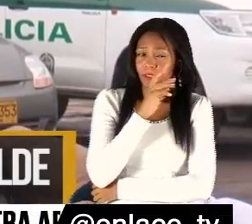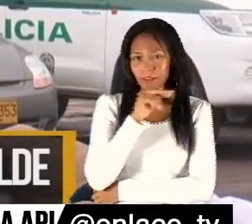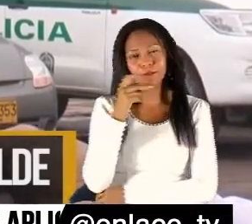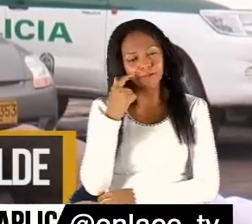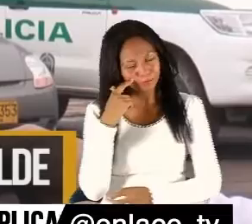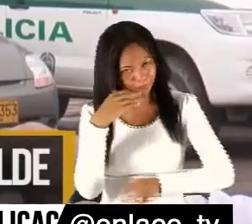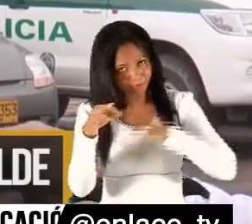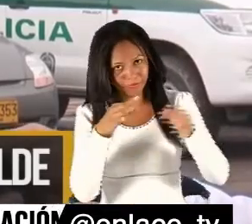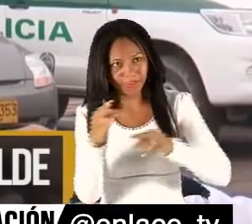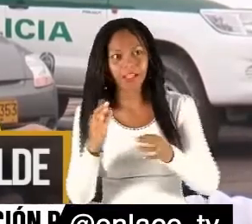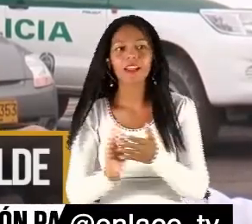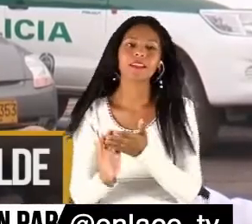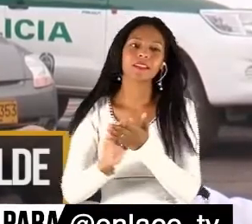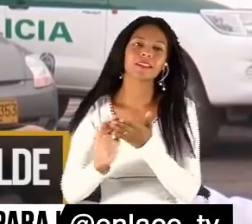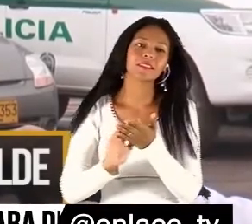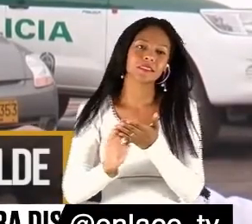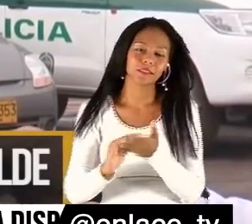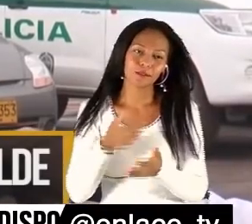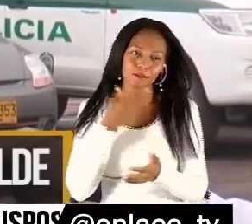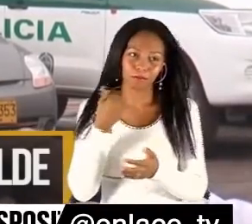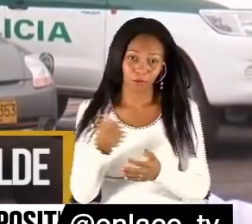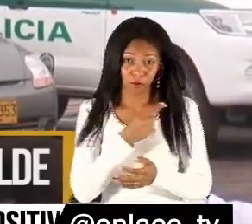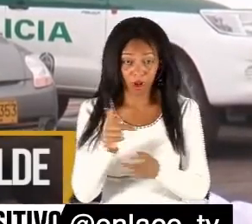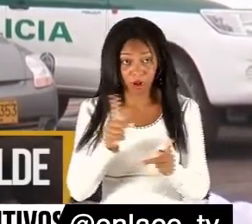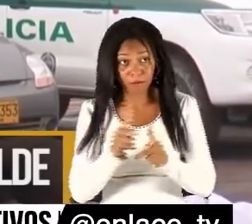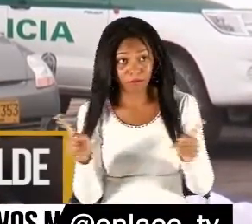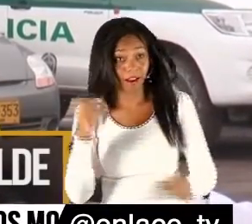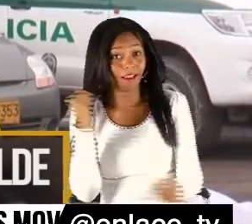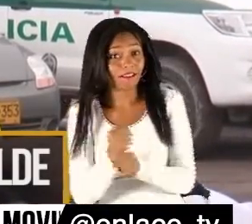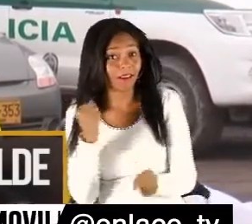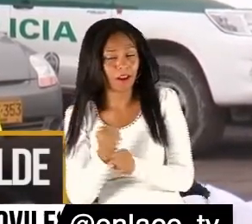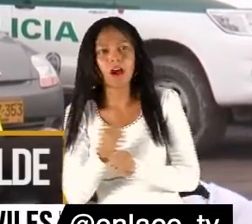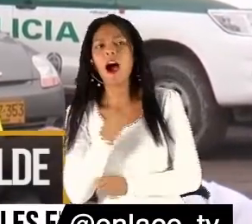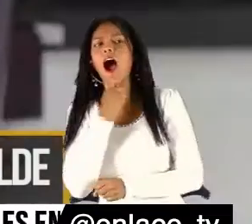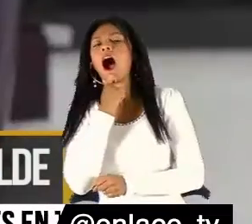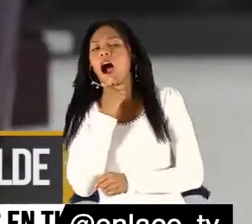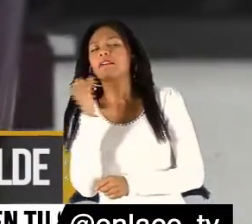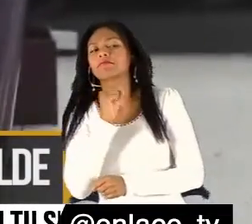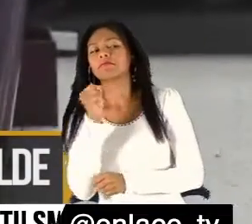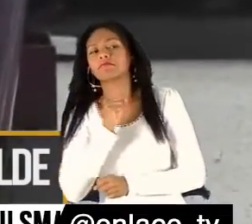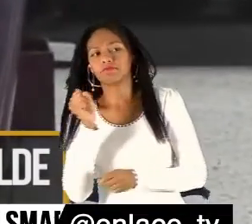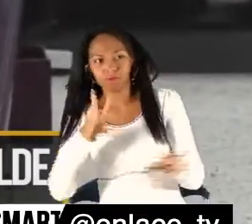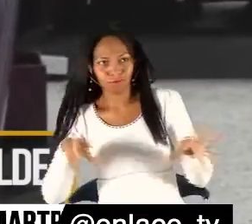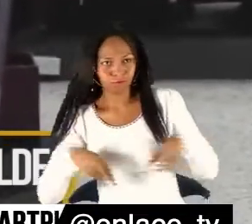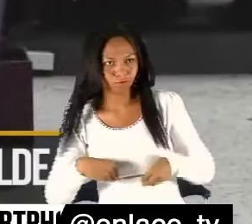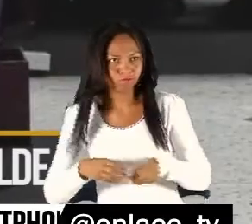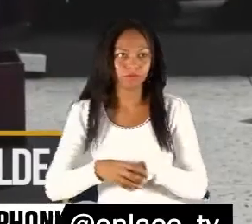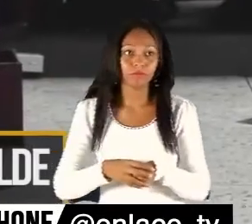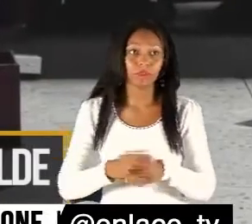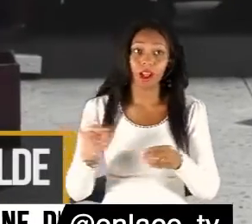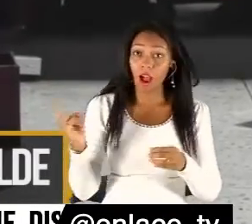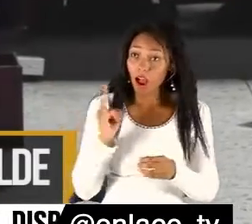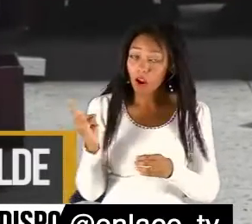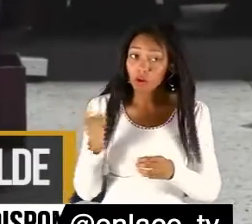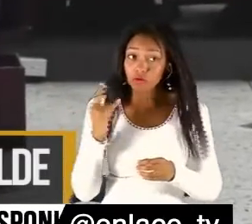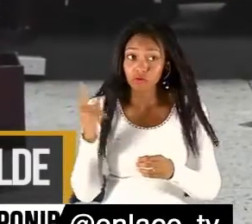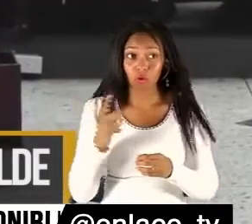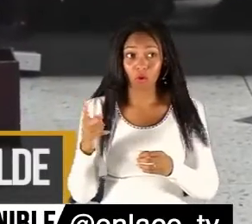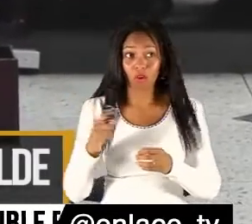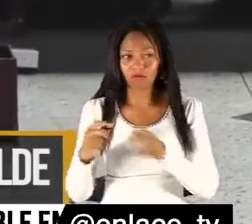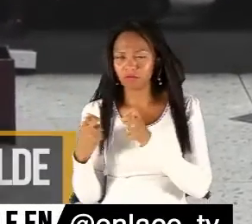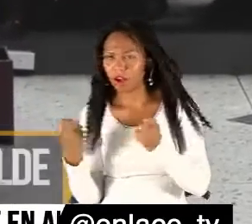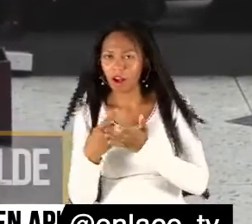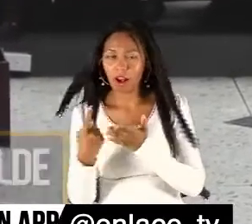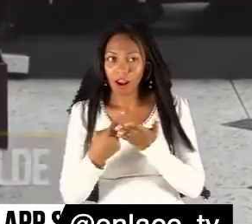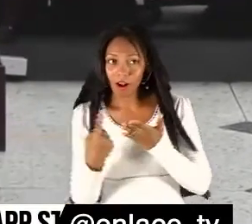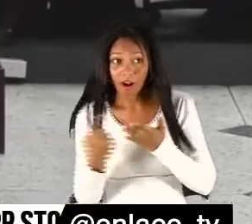sino modernizar para, y eso los funcionarios lo han copiado de esa manera. Ante este hecho aún no se han pronunciado los sindicatos de empleados